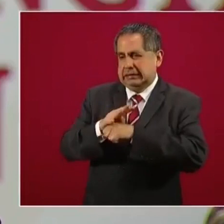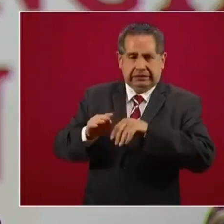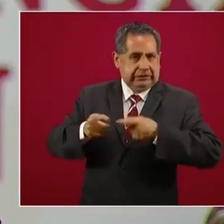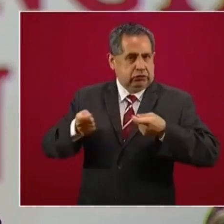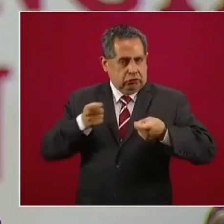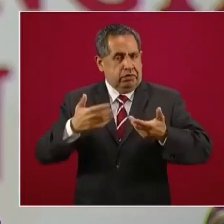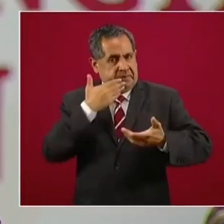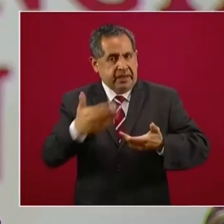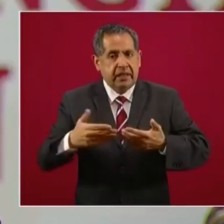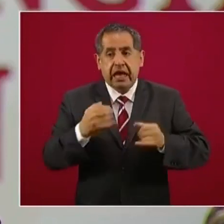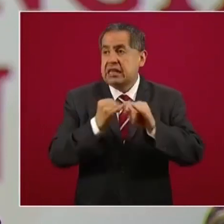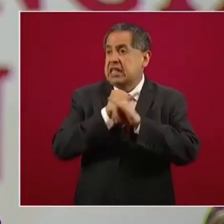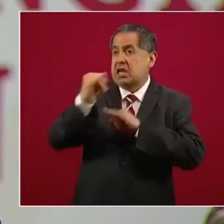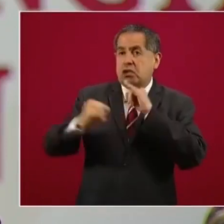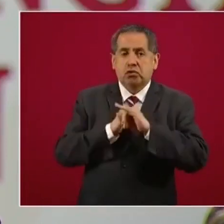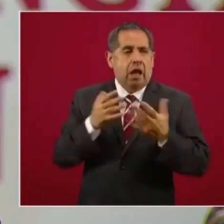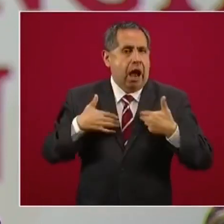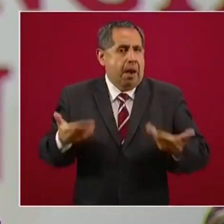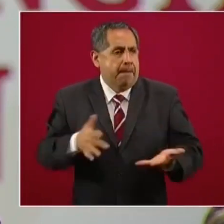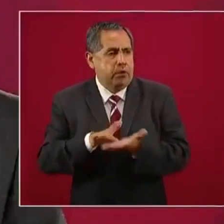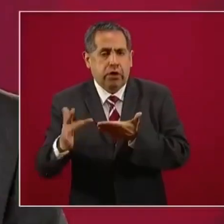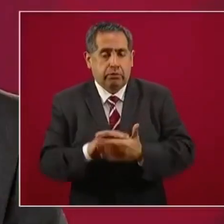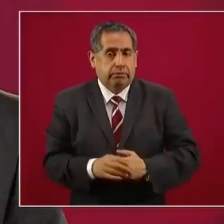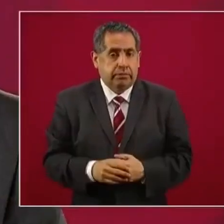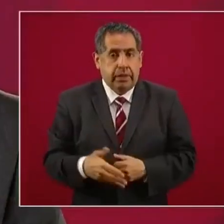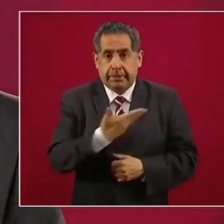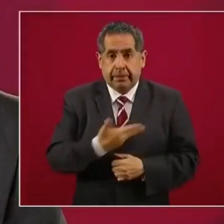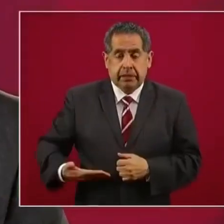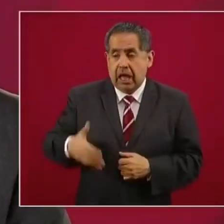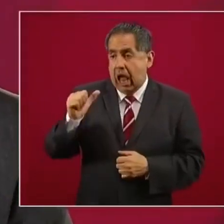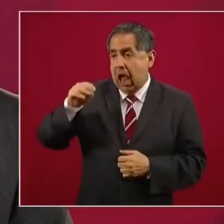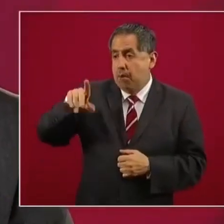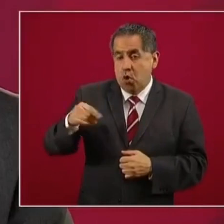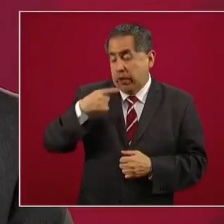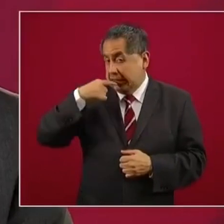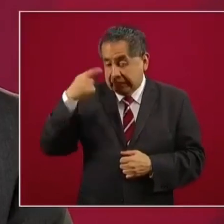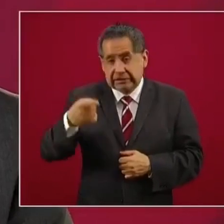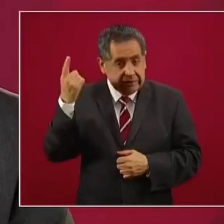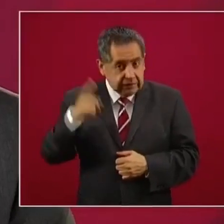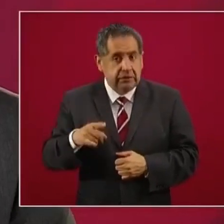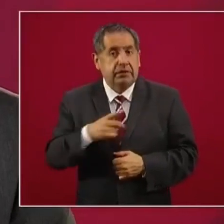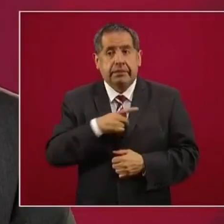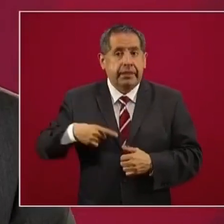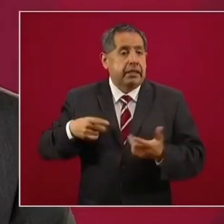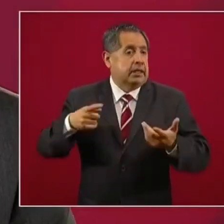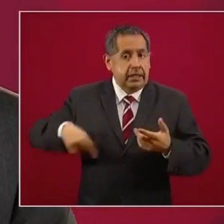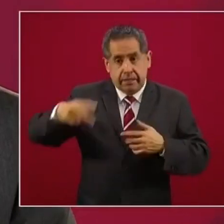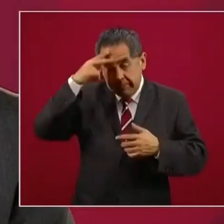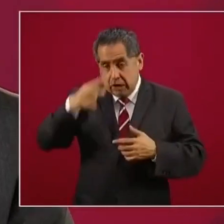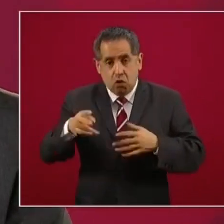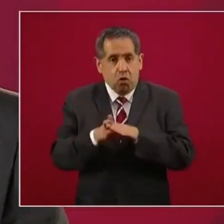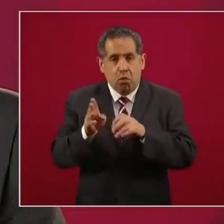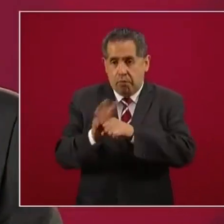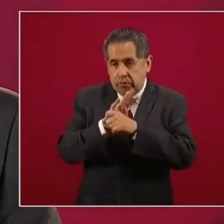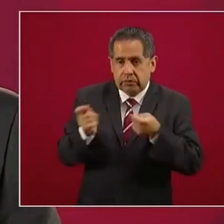respecto a la colaboración internacional. El presidente López Obrador señaló desde el inicio que el manejo de la epidemia en México se